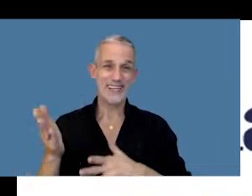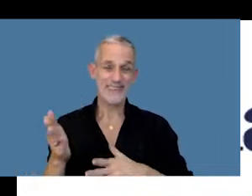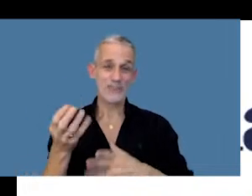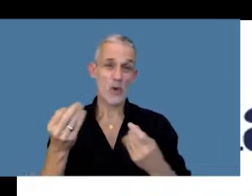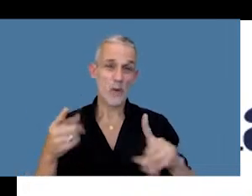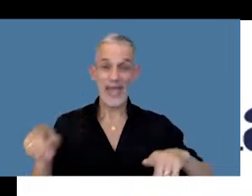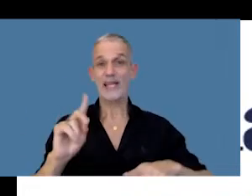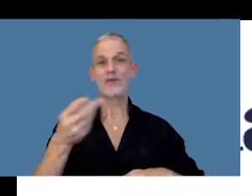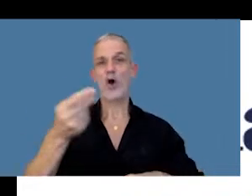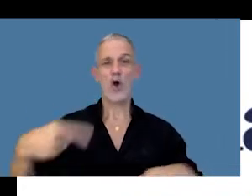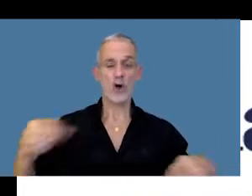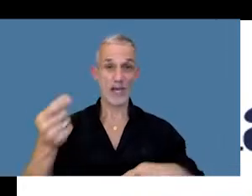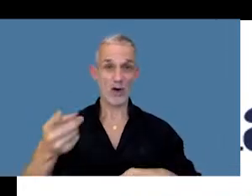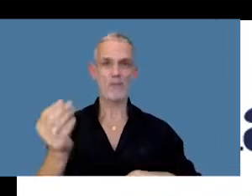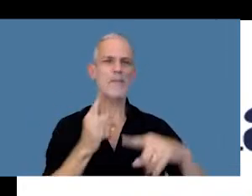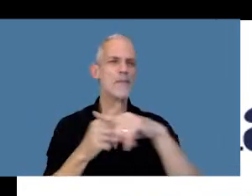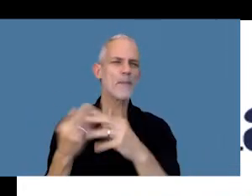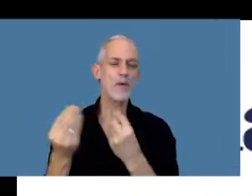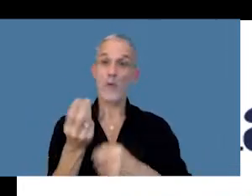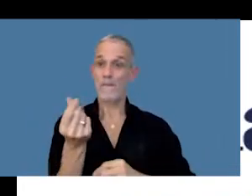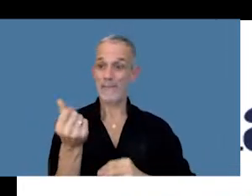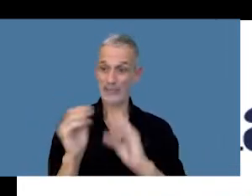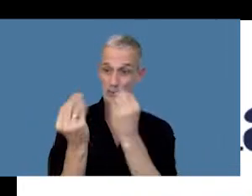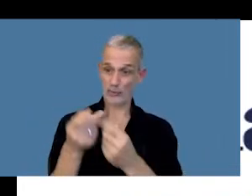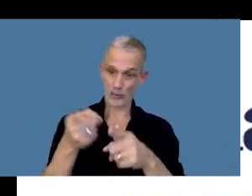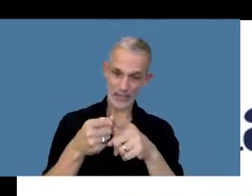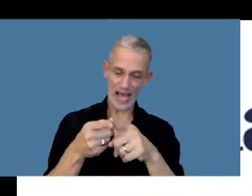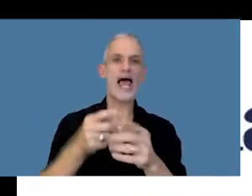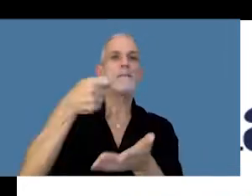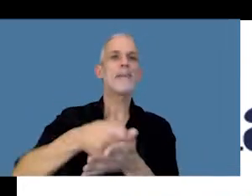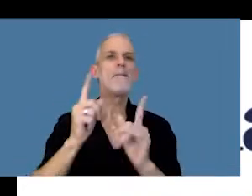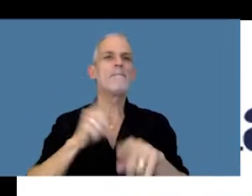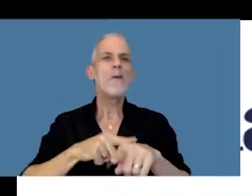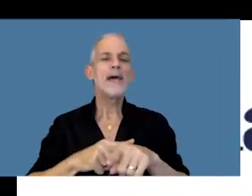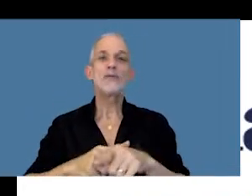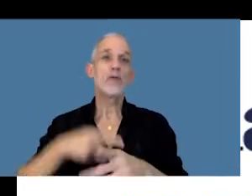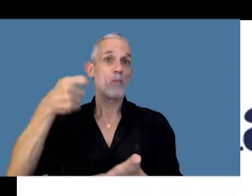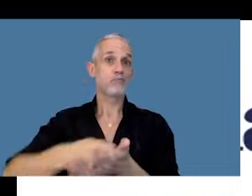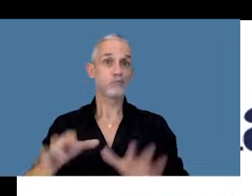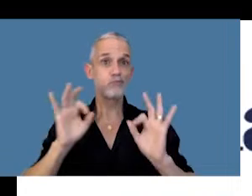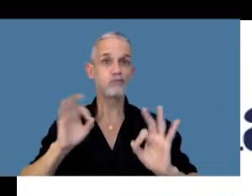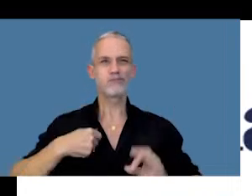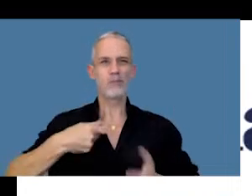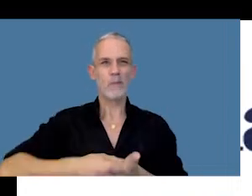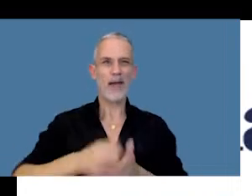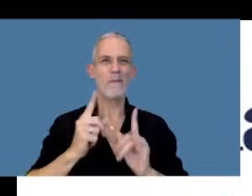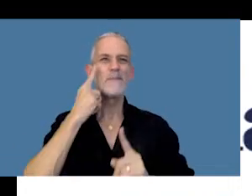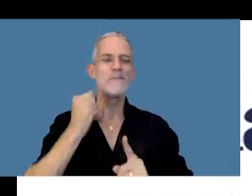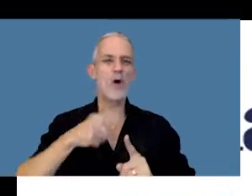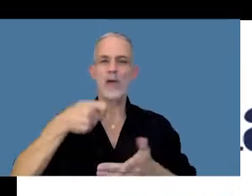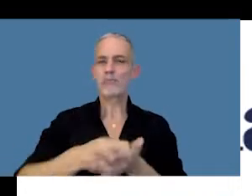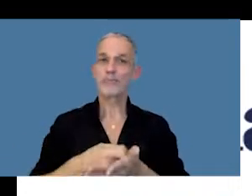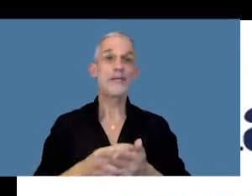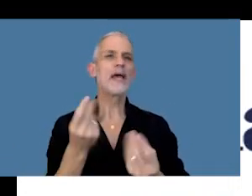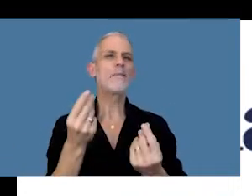percepción se calcula sobre el monto de pesos abonado al momento de cancelar el resumen y calculado el tipo de